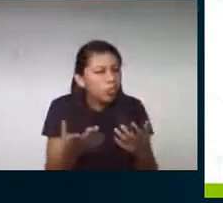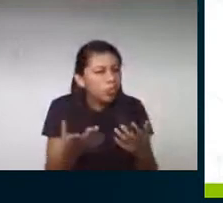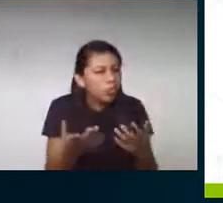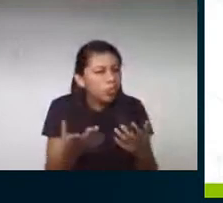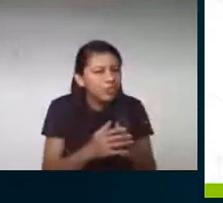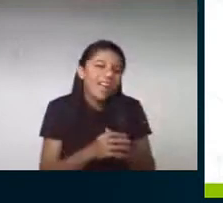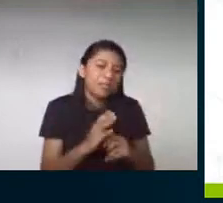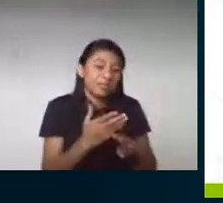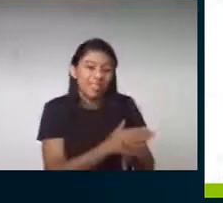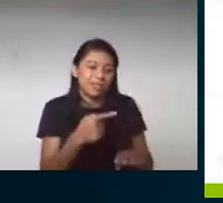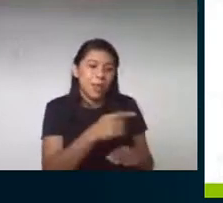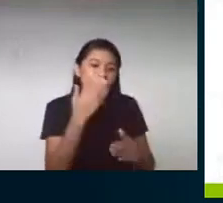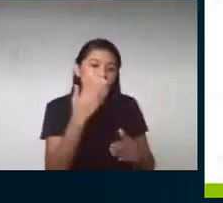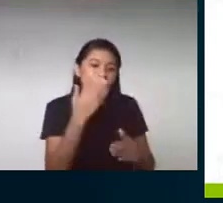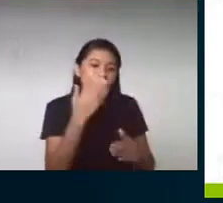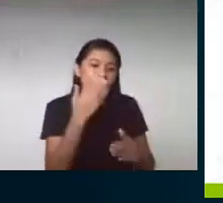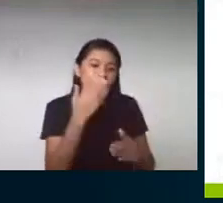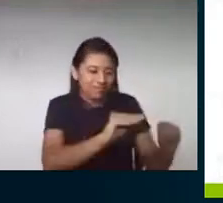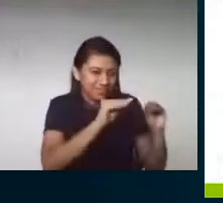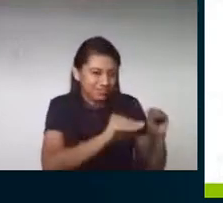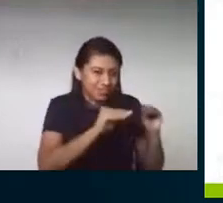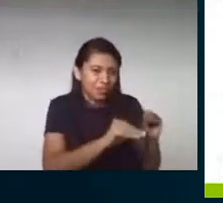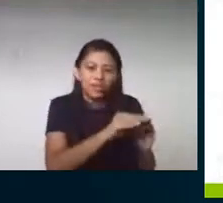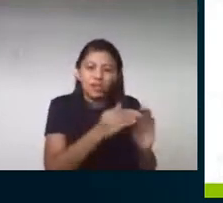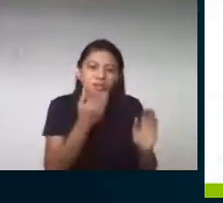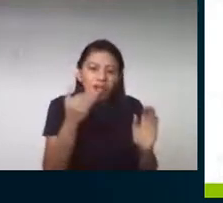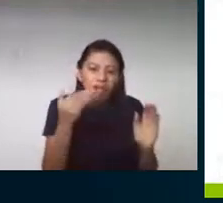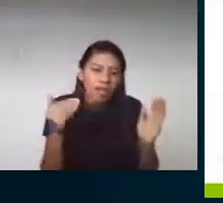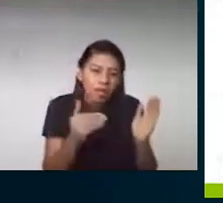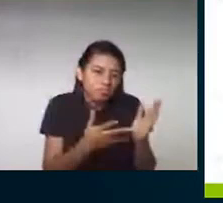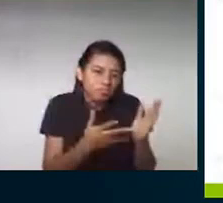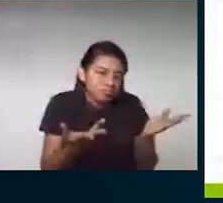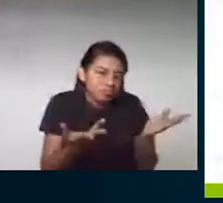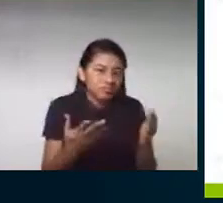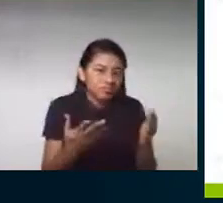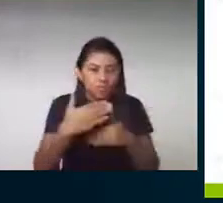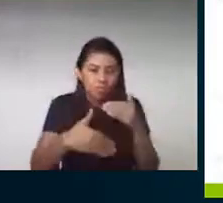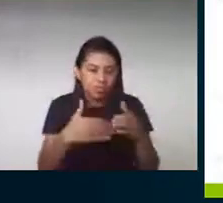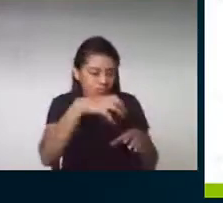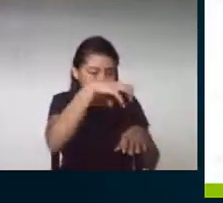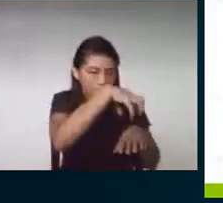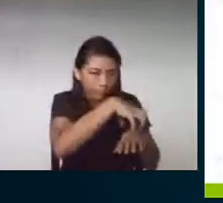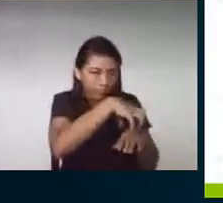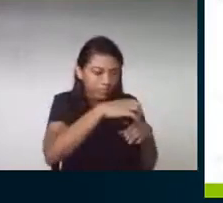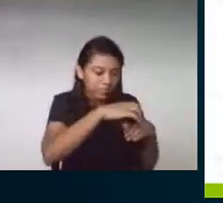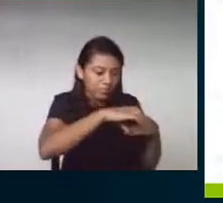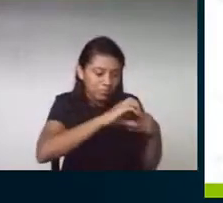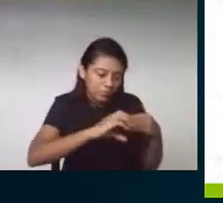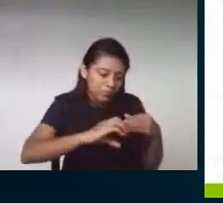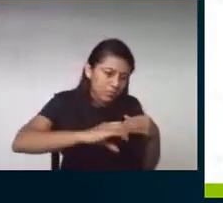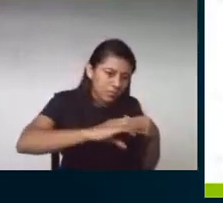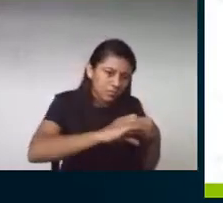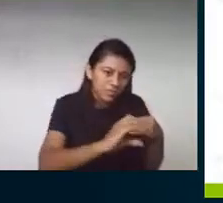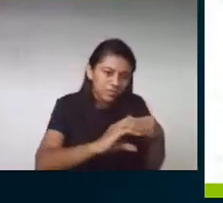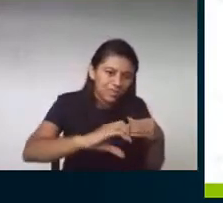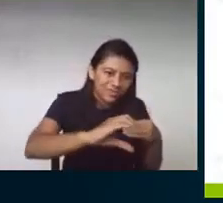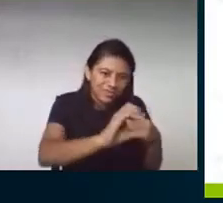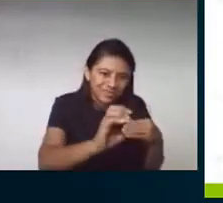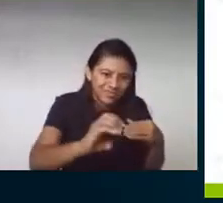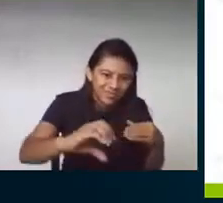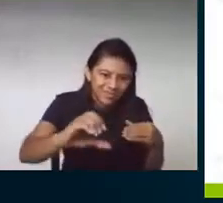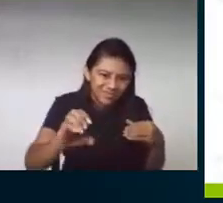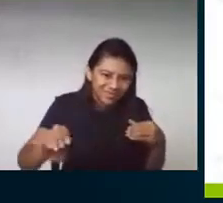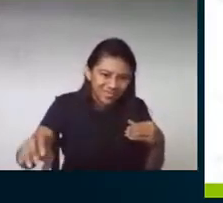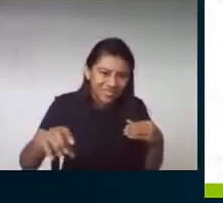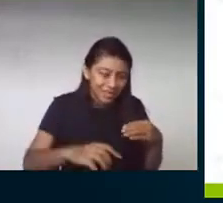¿Cuál es el propósito? Digamos, entra una perturbación al proceso y el Digital Twin, o sea, esa planta virtual tiene que ser capaz de hacer